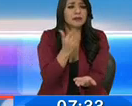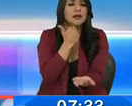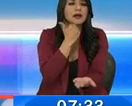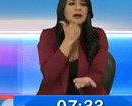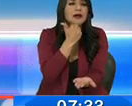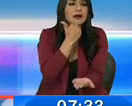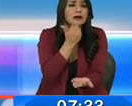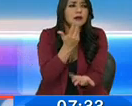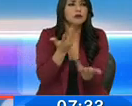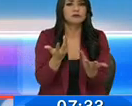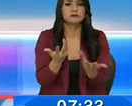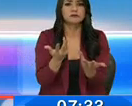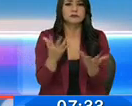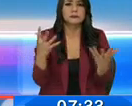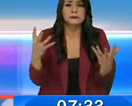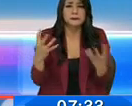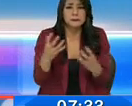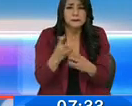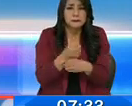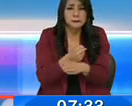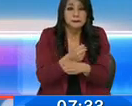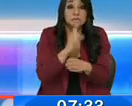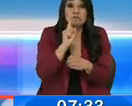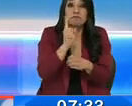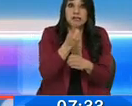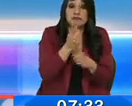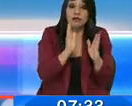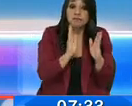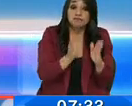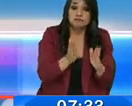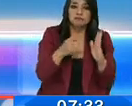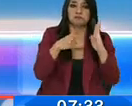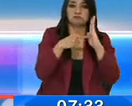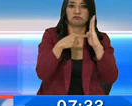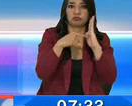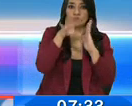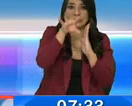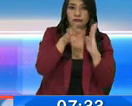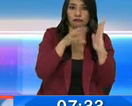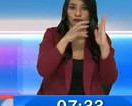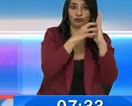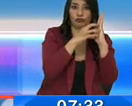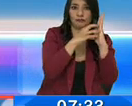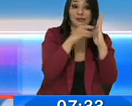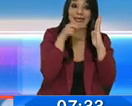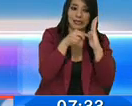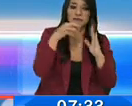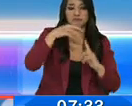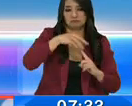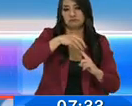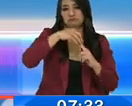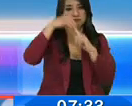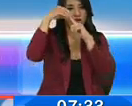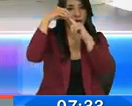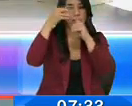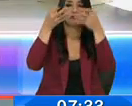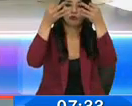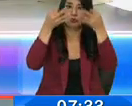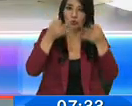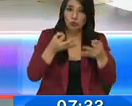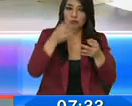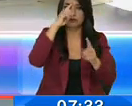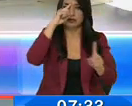forma rescatar toda la parte tributaria, que entendemos además es la prioridad para cumplir con la